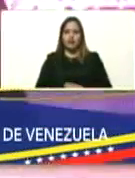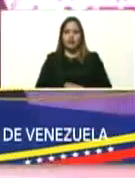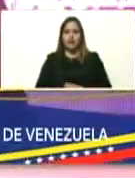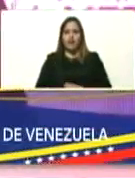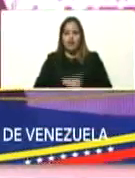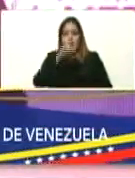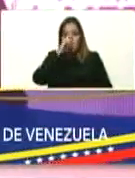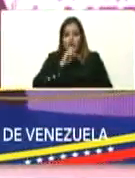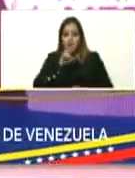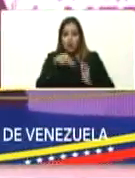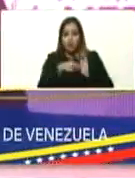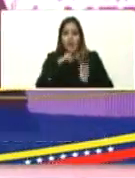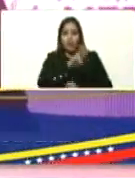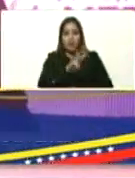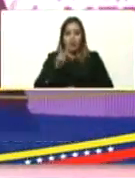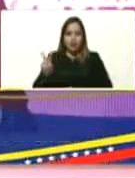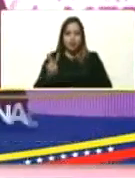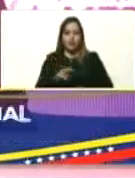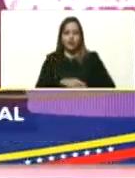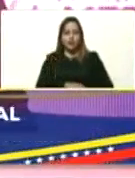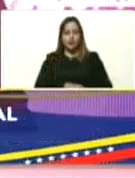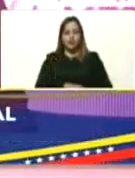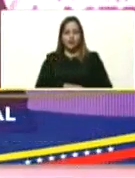del año 2022,